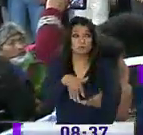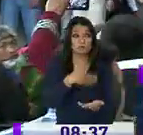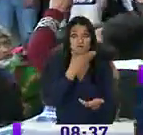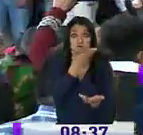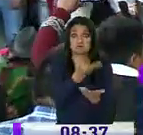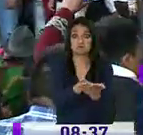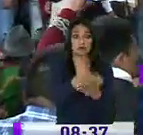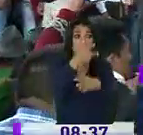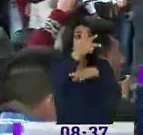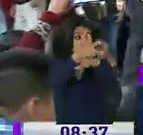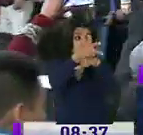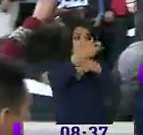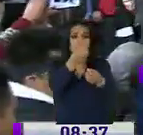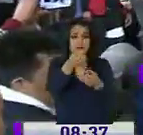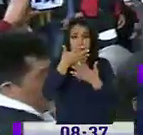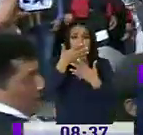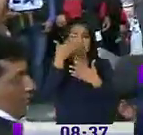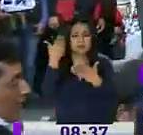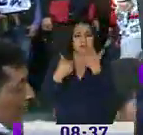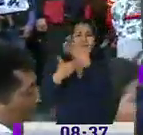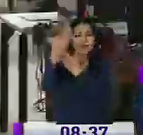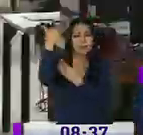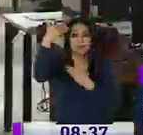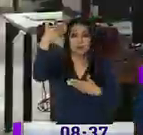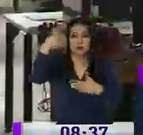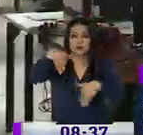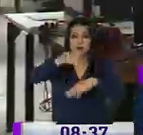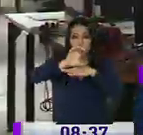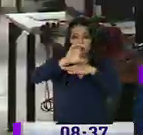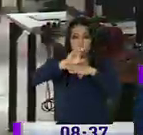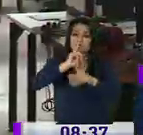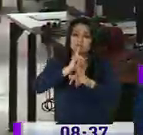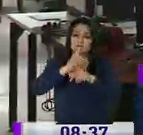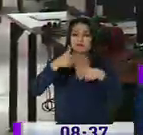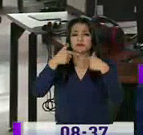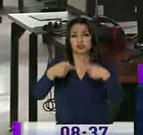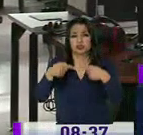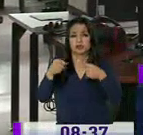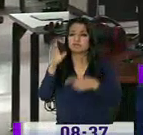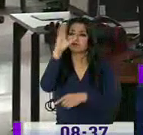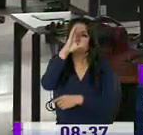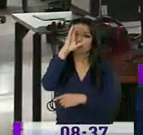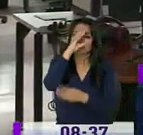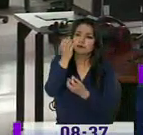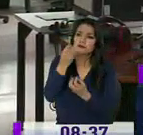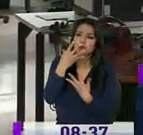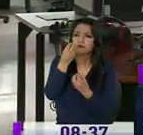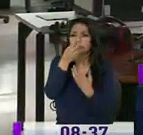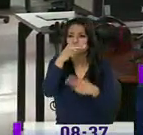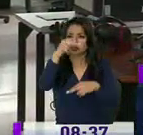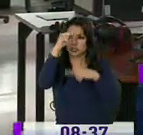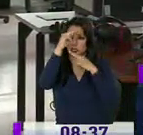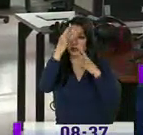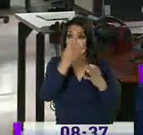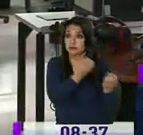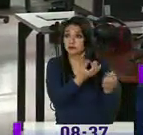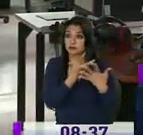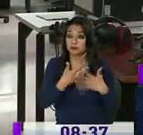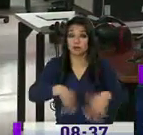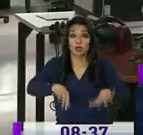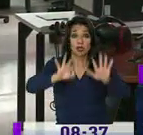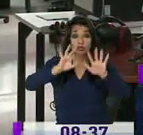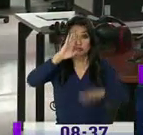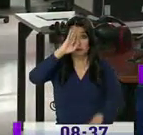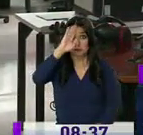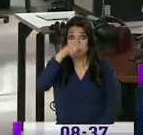seguro parte de la historia política del Ecuador. Como todos los días nosotros salimos en busca de la información, nos enteramos que 8 miembros de la policía